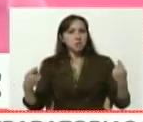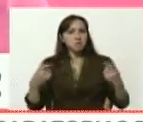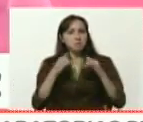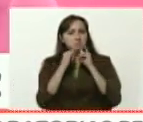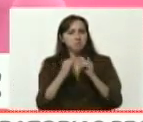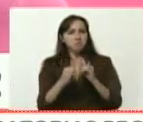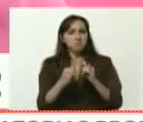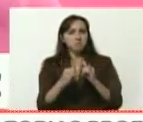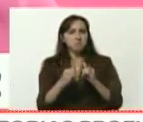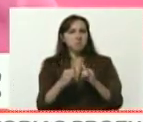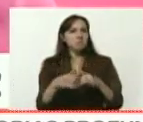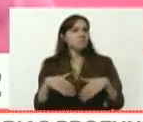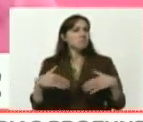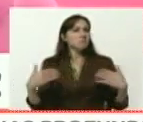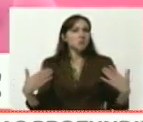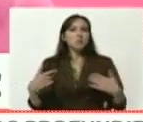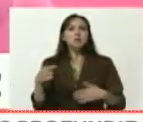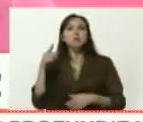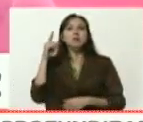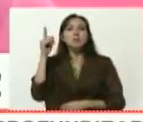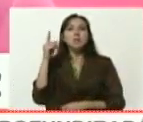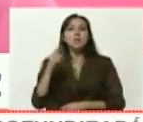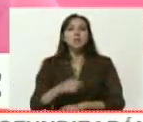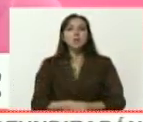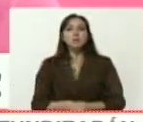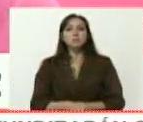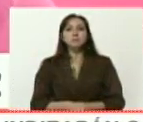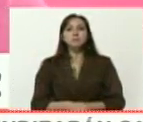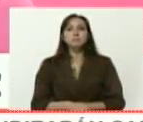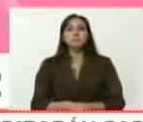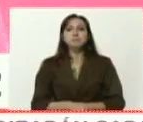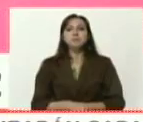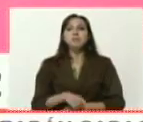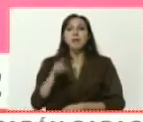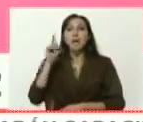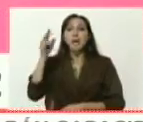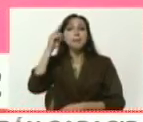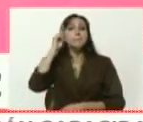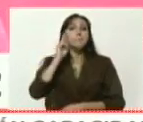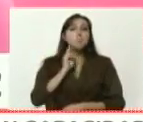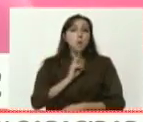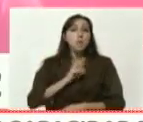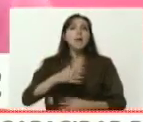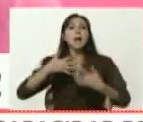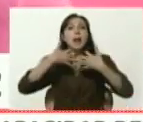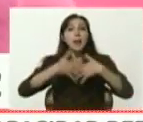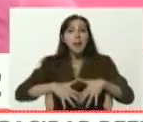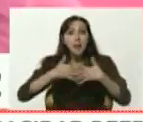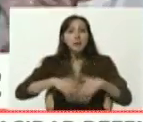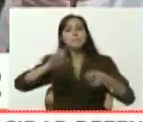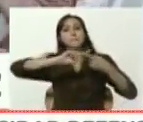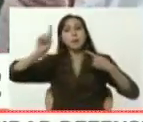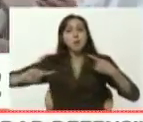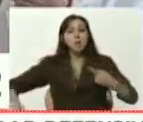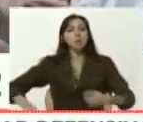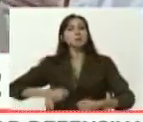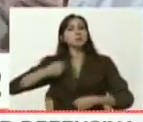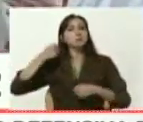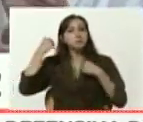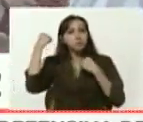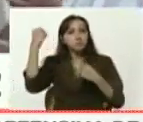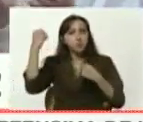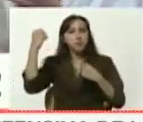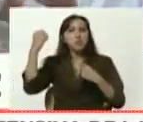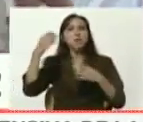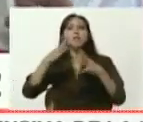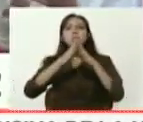si hay algo que es tan alto allá, es la moral de los trabajadores de Corpoelec. Es la moral de los trabajadores de las empresas